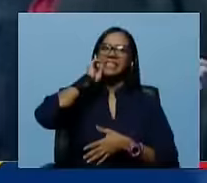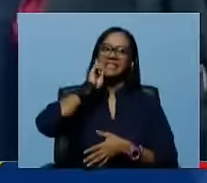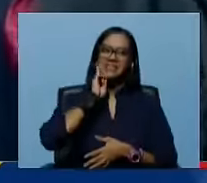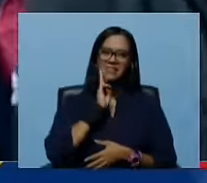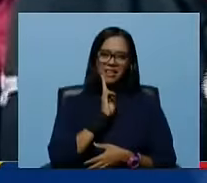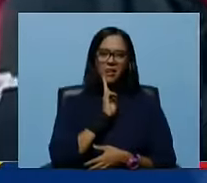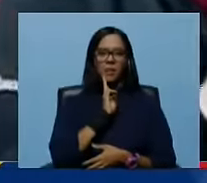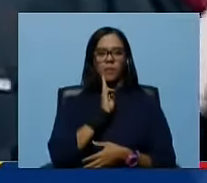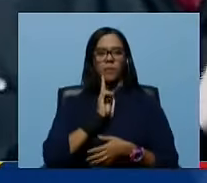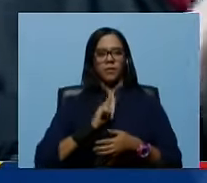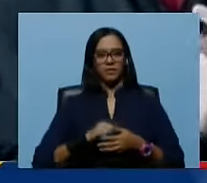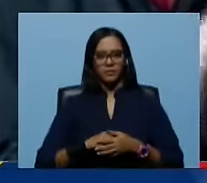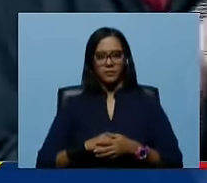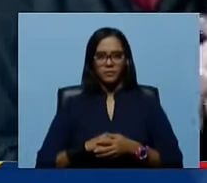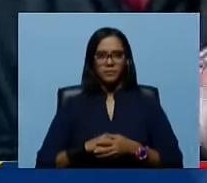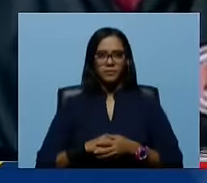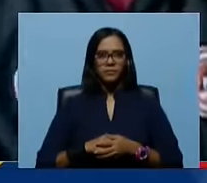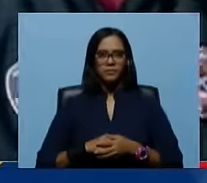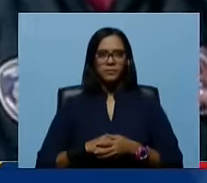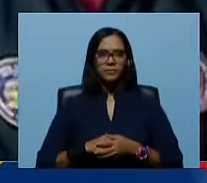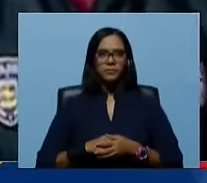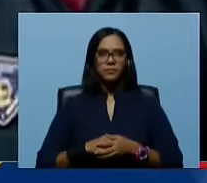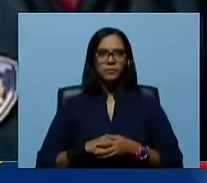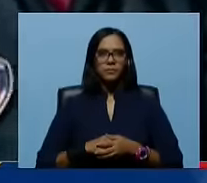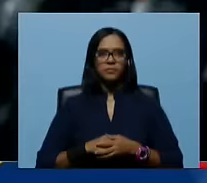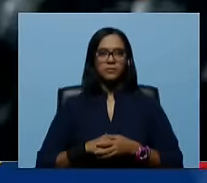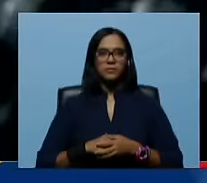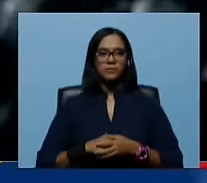Trinidad, Bolívar, Palacios y Blanco.